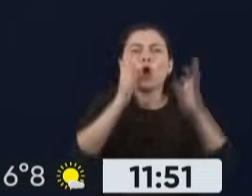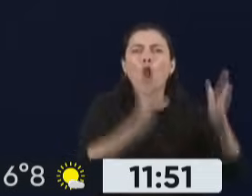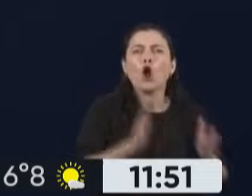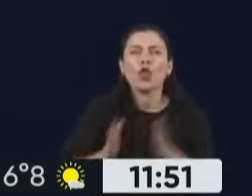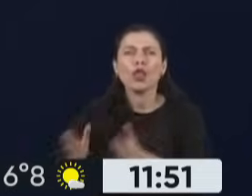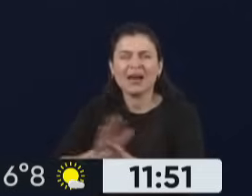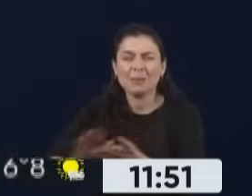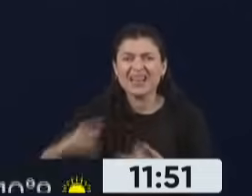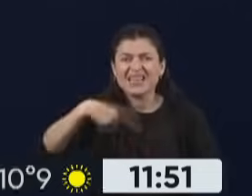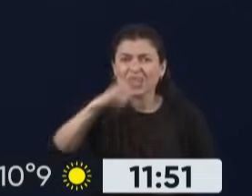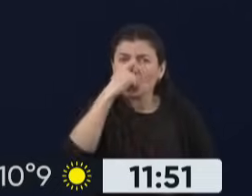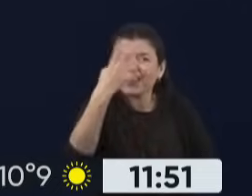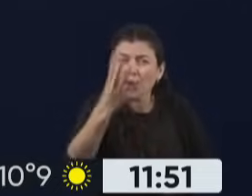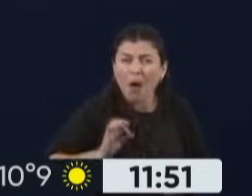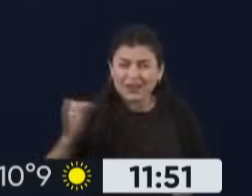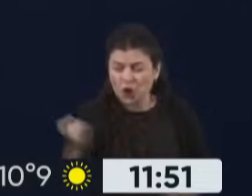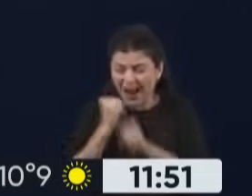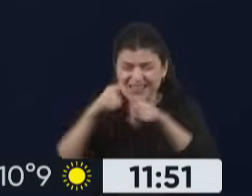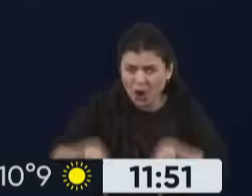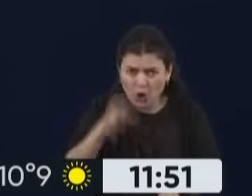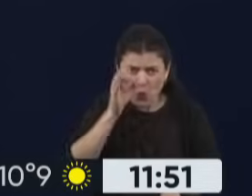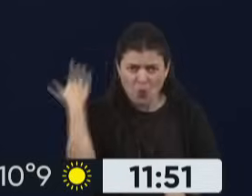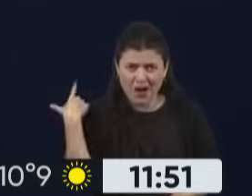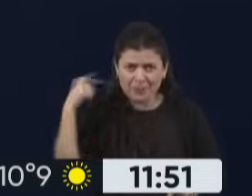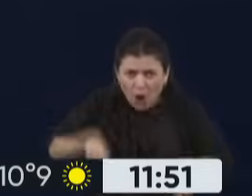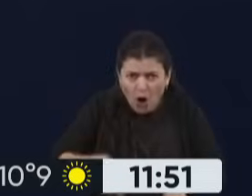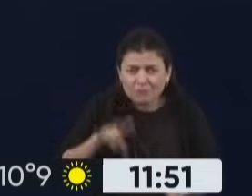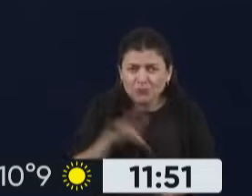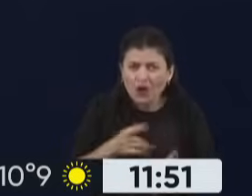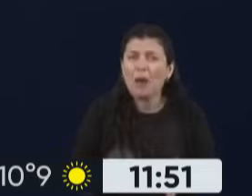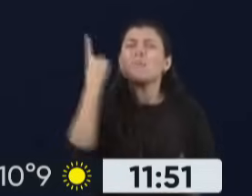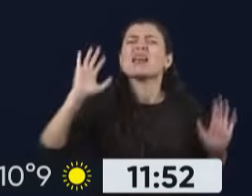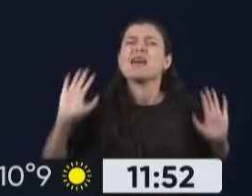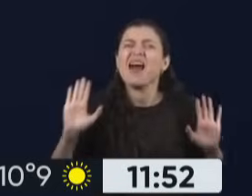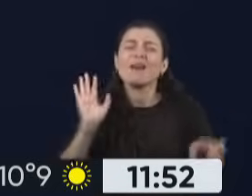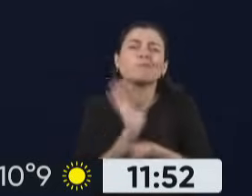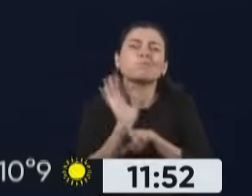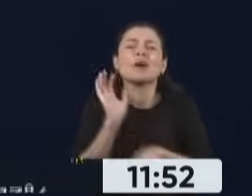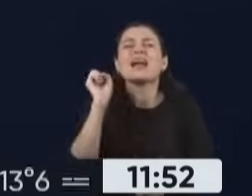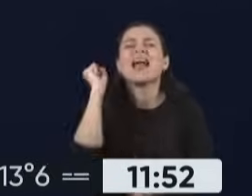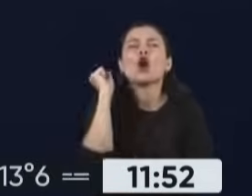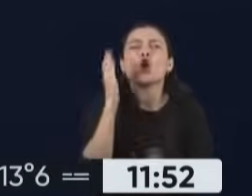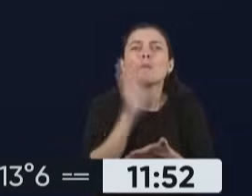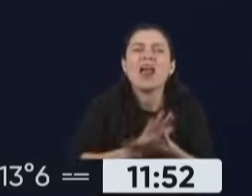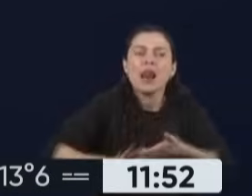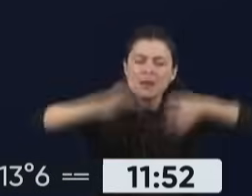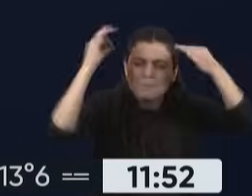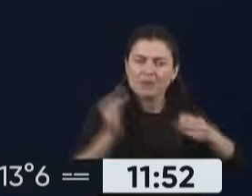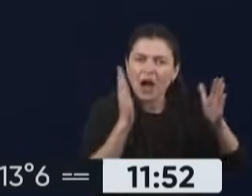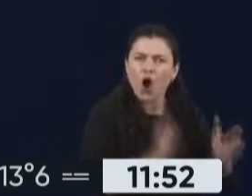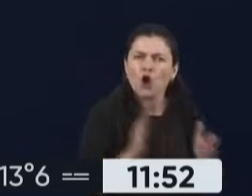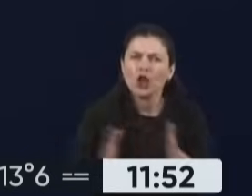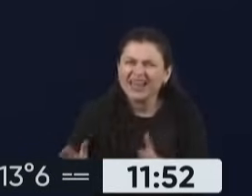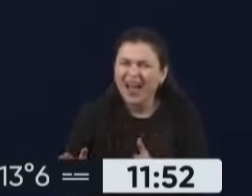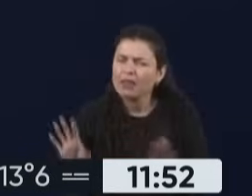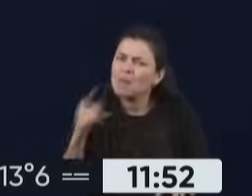vez en 124 años que tenemos una economía ordenada, pero además hago mucho hincapié